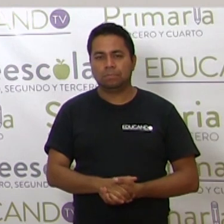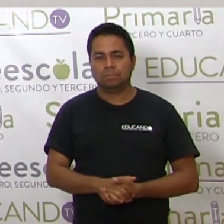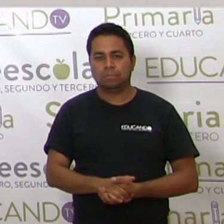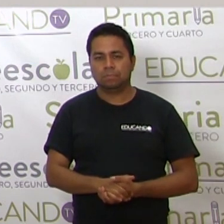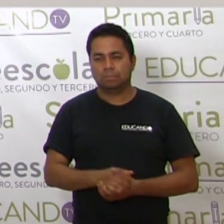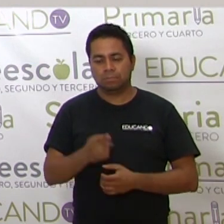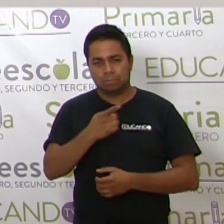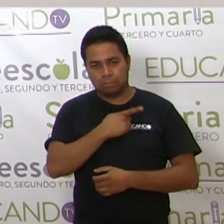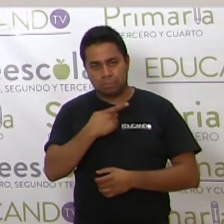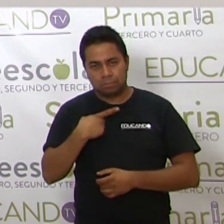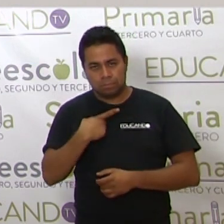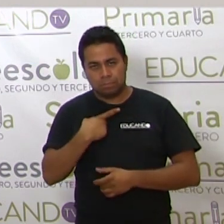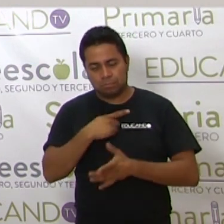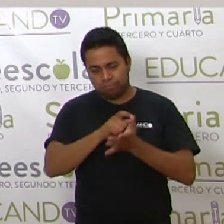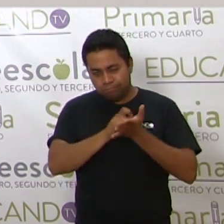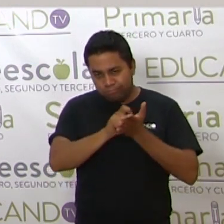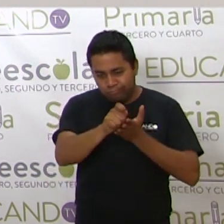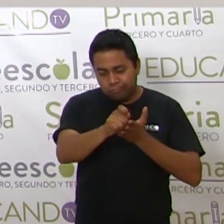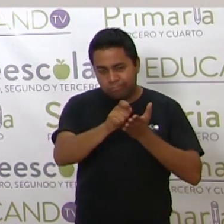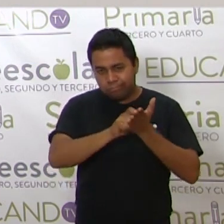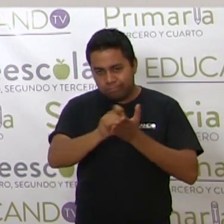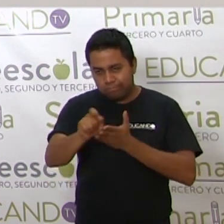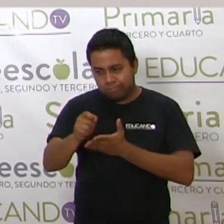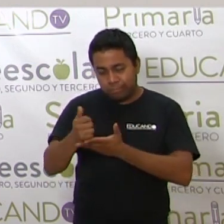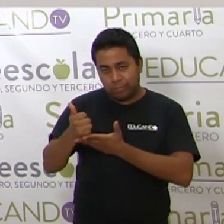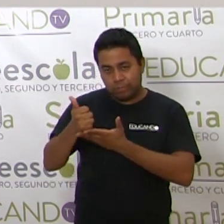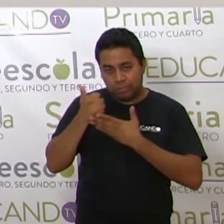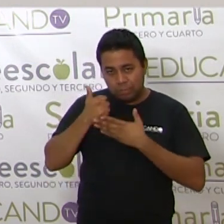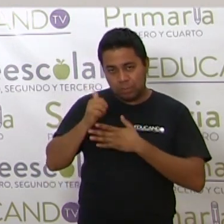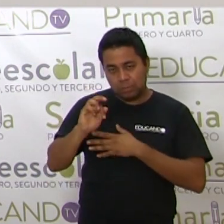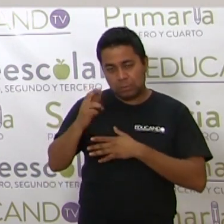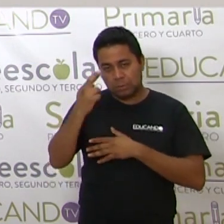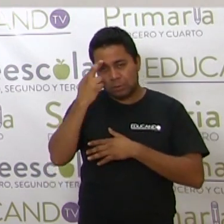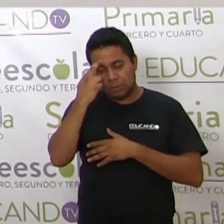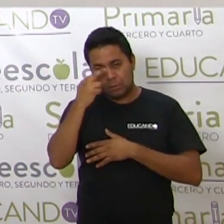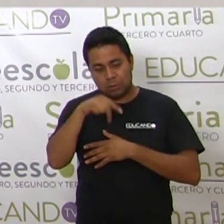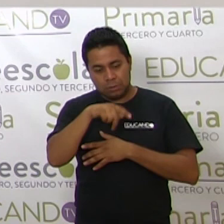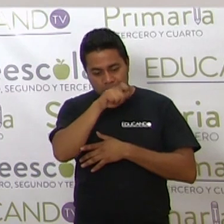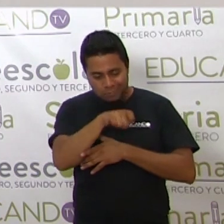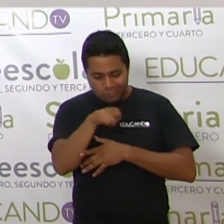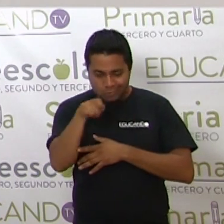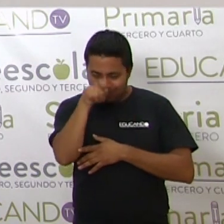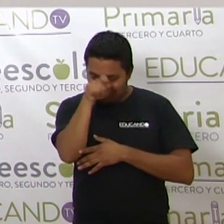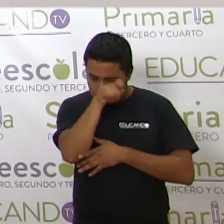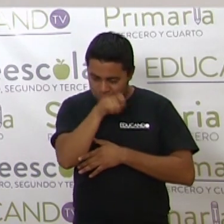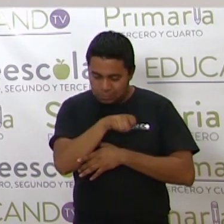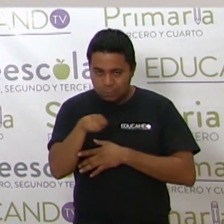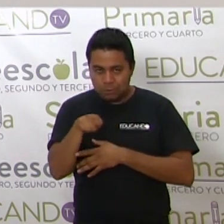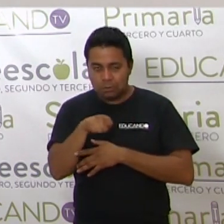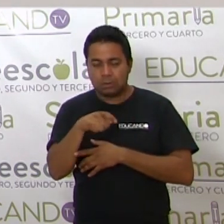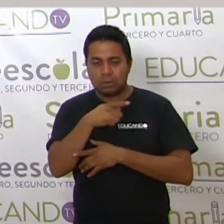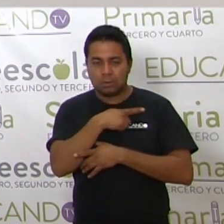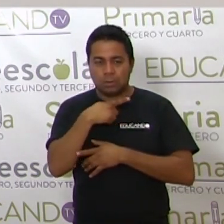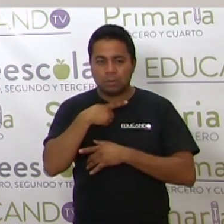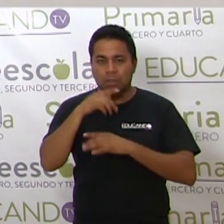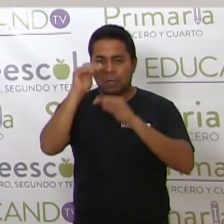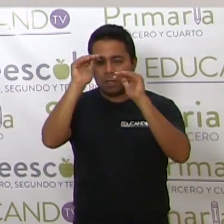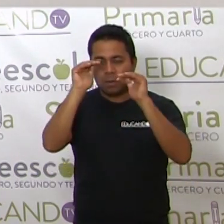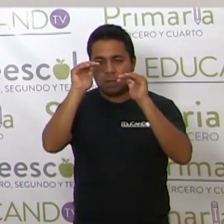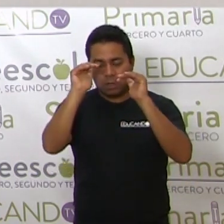que remarcar me ayuda acuérdate nuestro trazo debe de ser de arriba